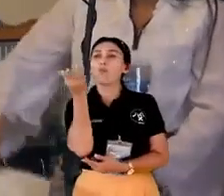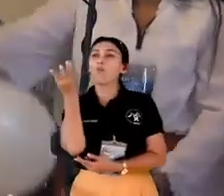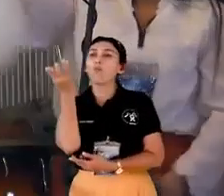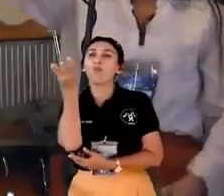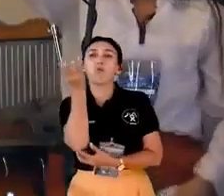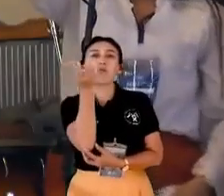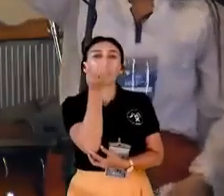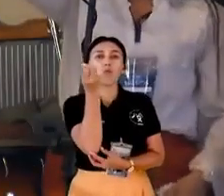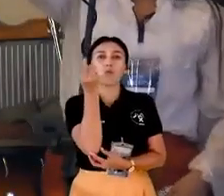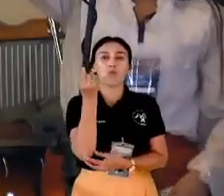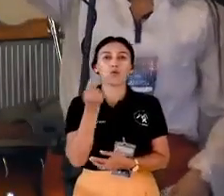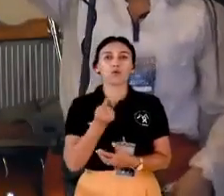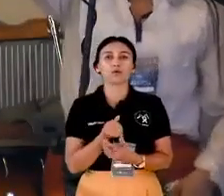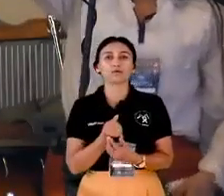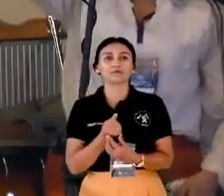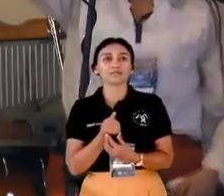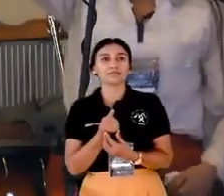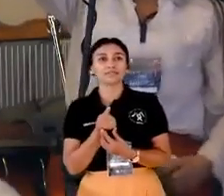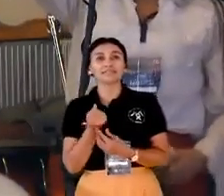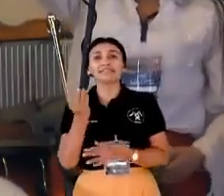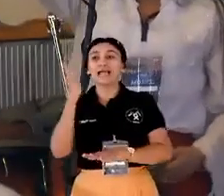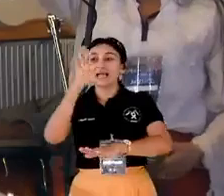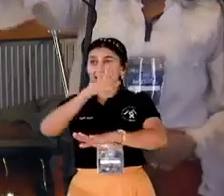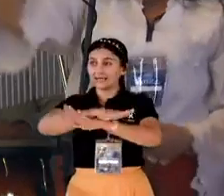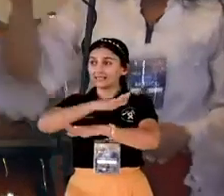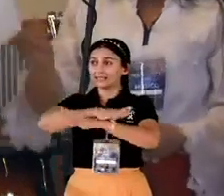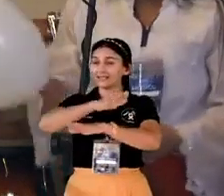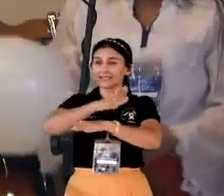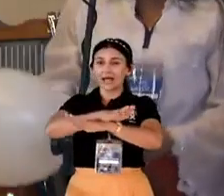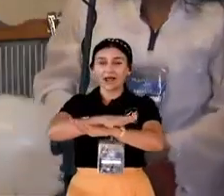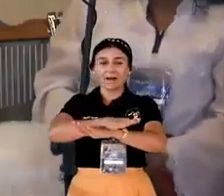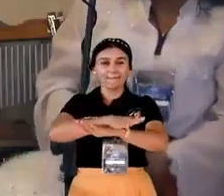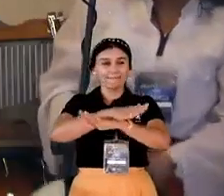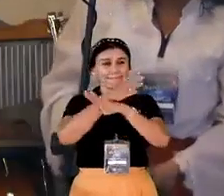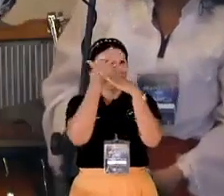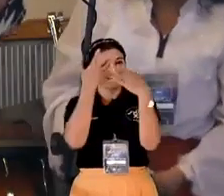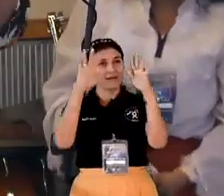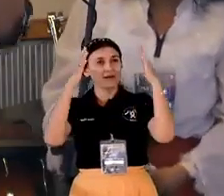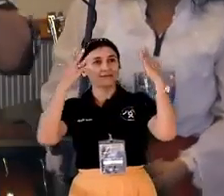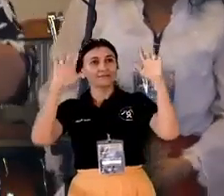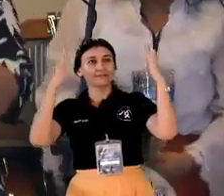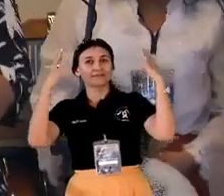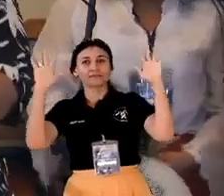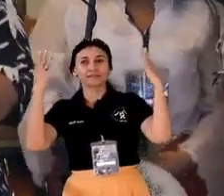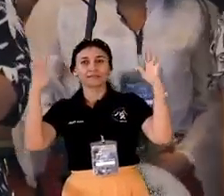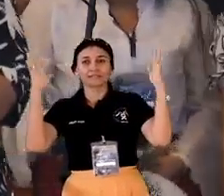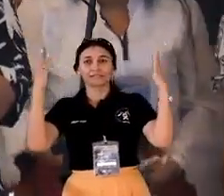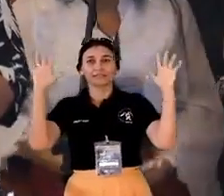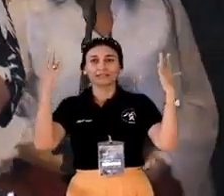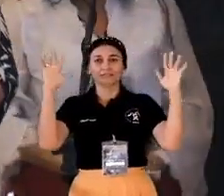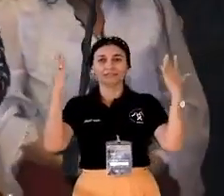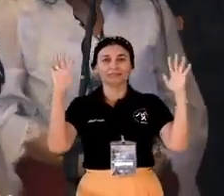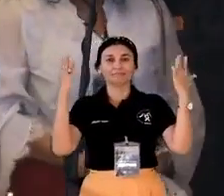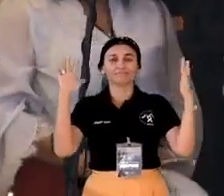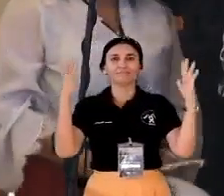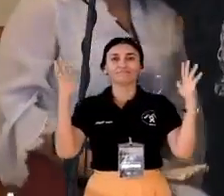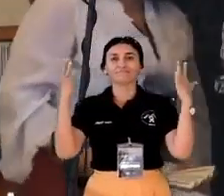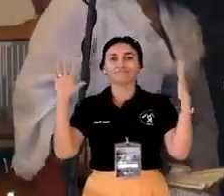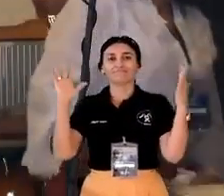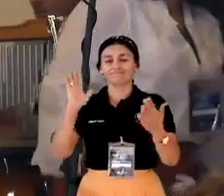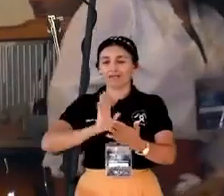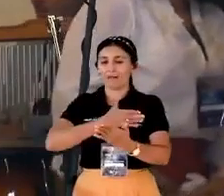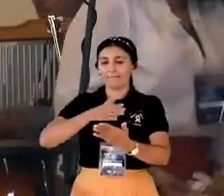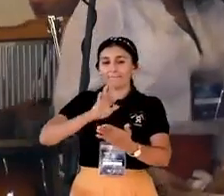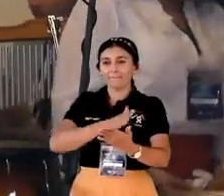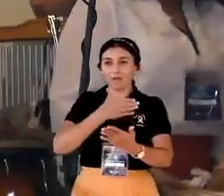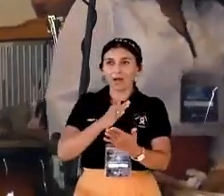una bomba en esta tarde, vamos a batirla en la presencia del Señor y vamos a entonar alabanzas